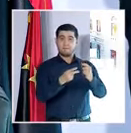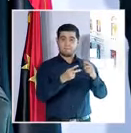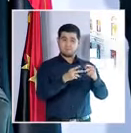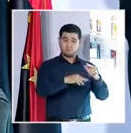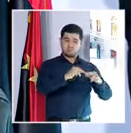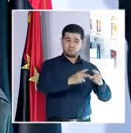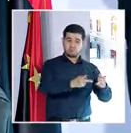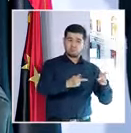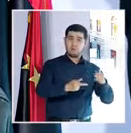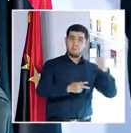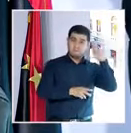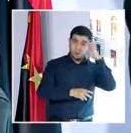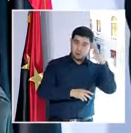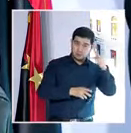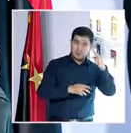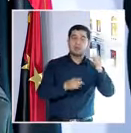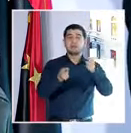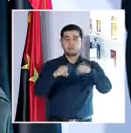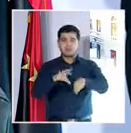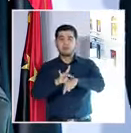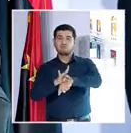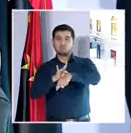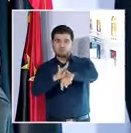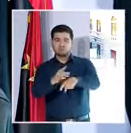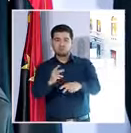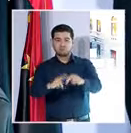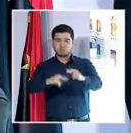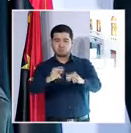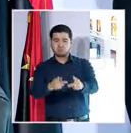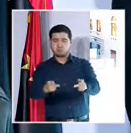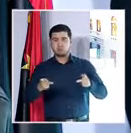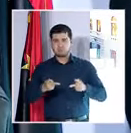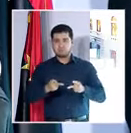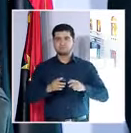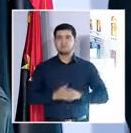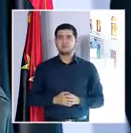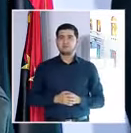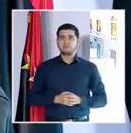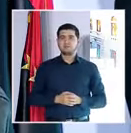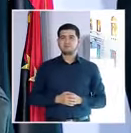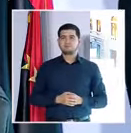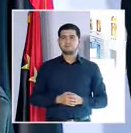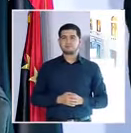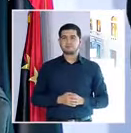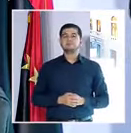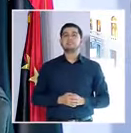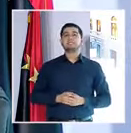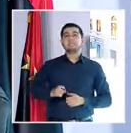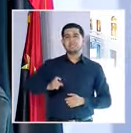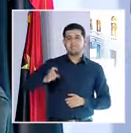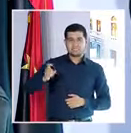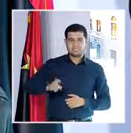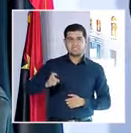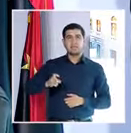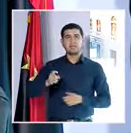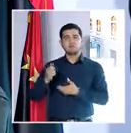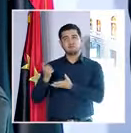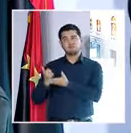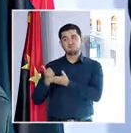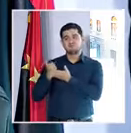que está en construcción y que, claro, requerirá, dijo el alcalde, de un aporte de